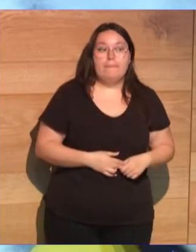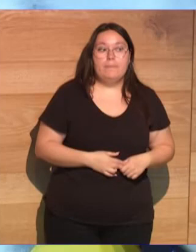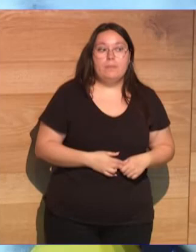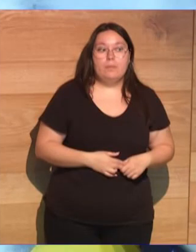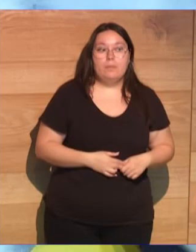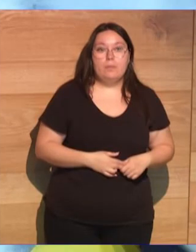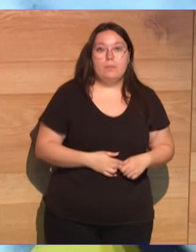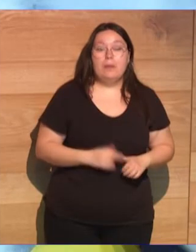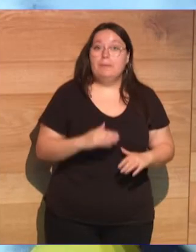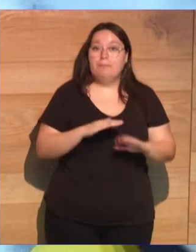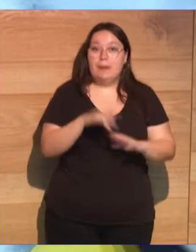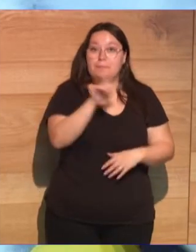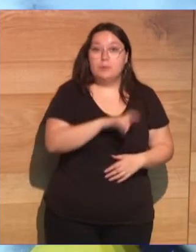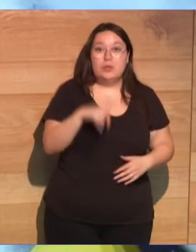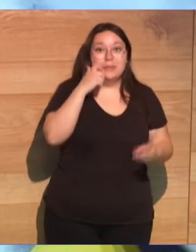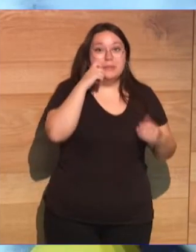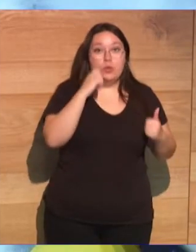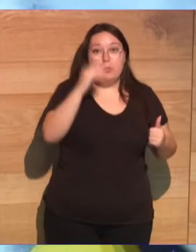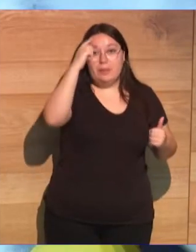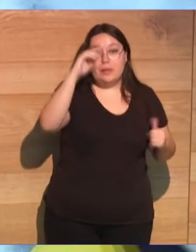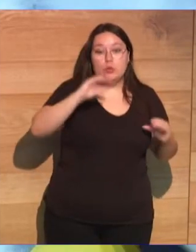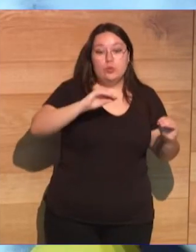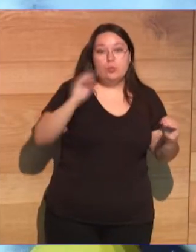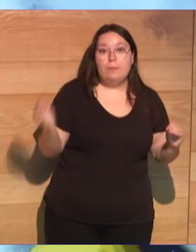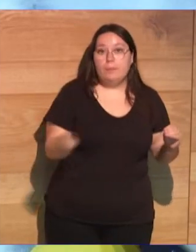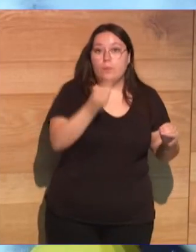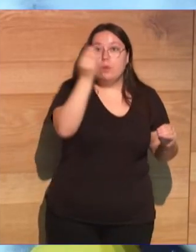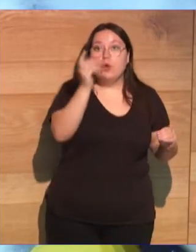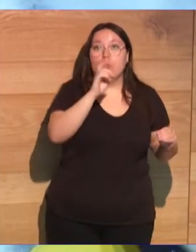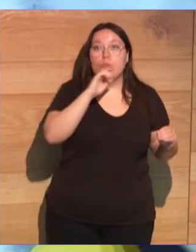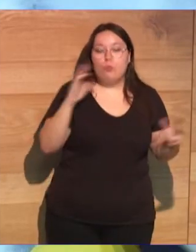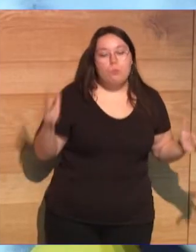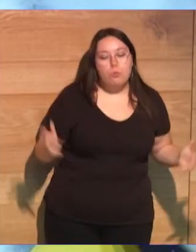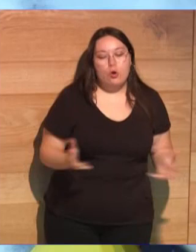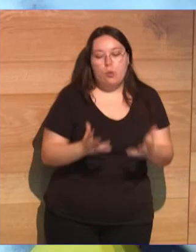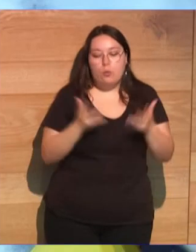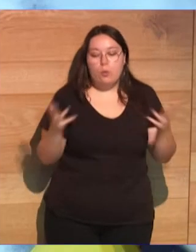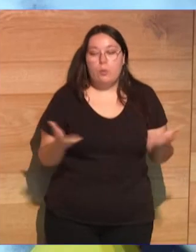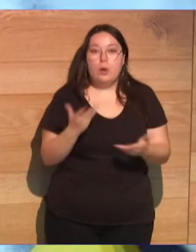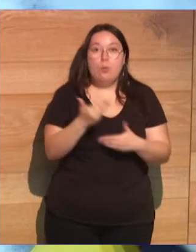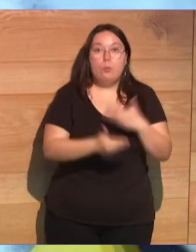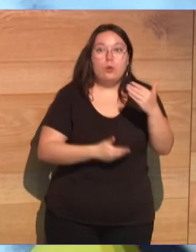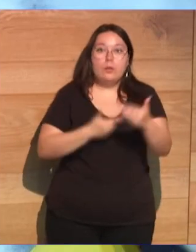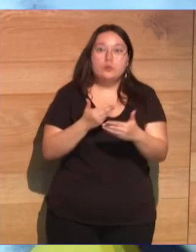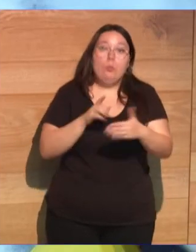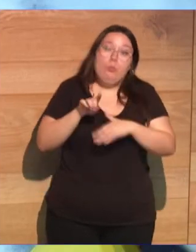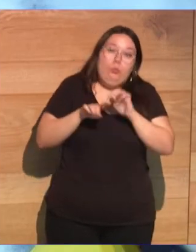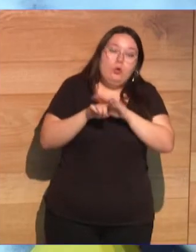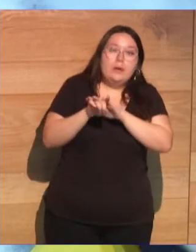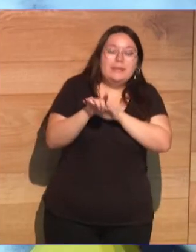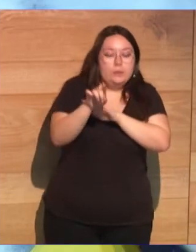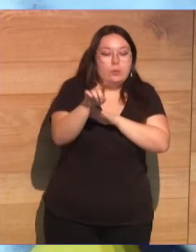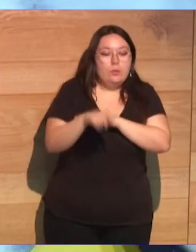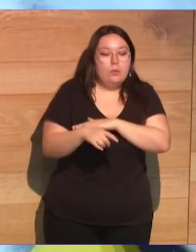idealmente para mejorar la salud de las personas, promover un proceso progresivo de